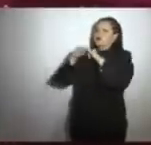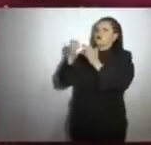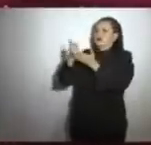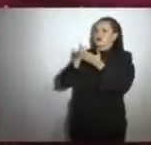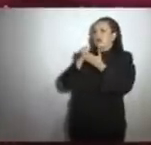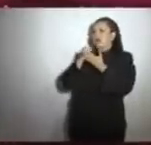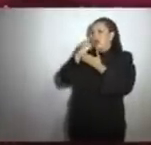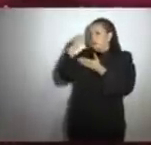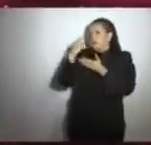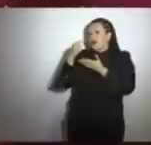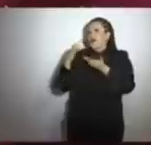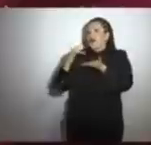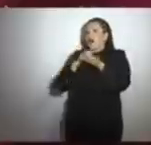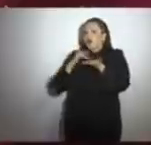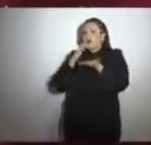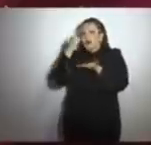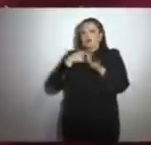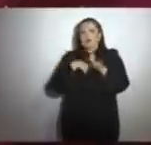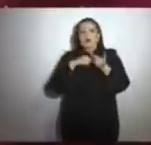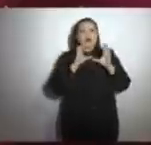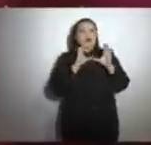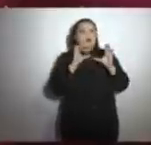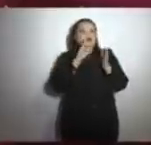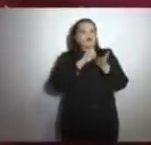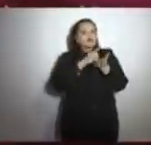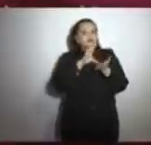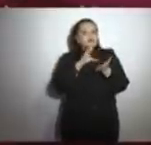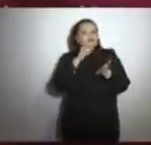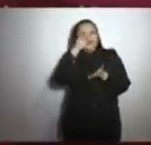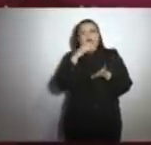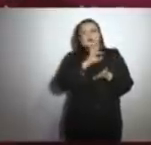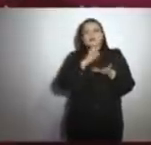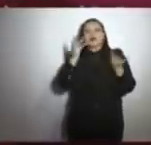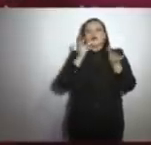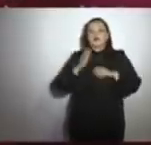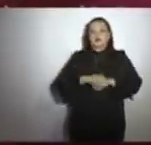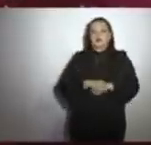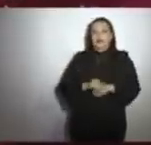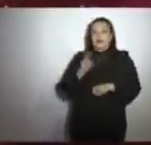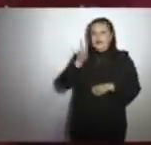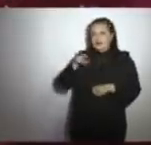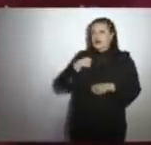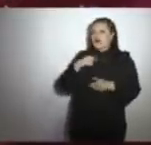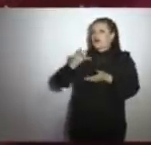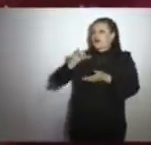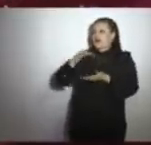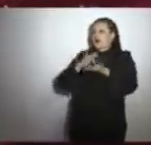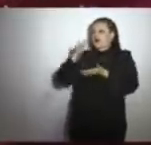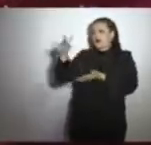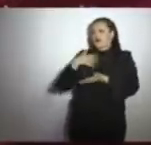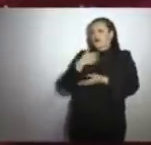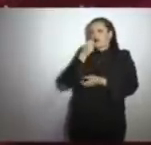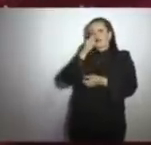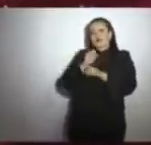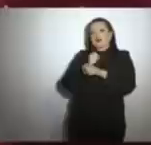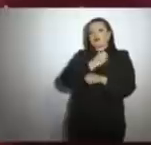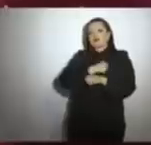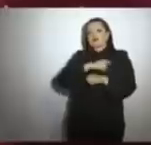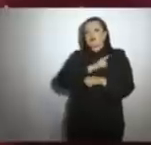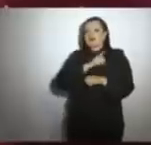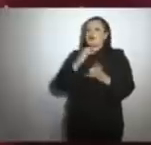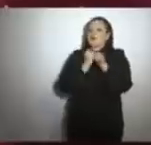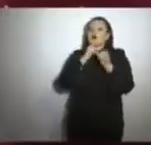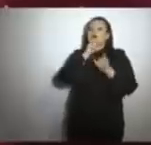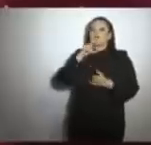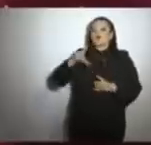ayudar, y que el secretario de Gobierno también, por eso le agradezco mucho que esté aquí, y obviamente al señor gobernador,